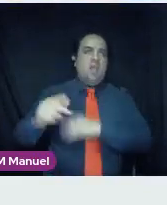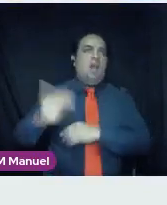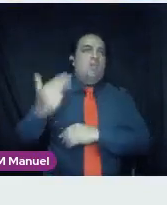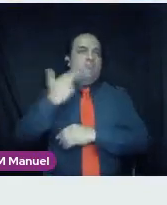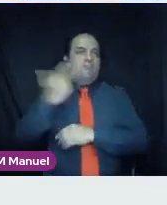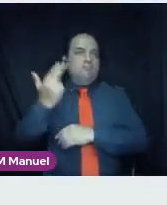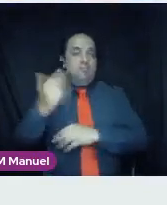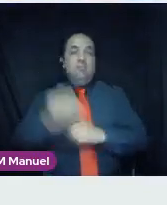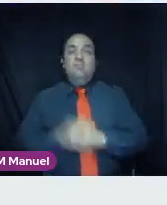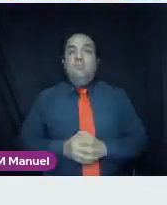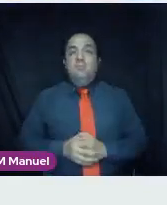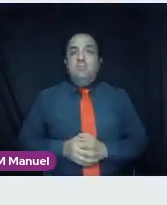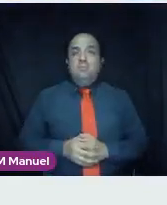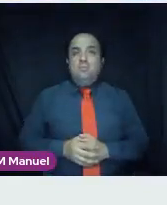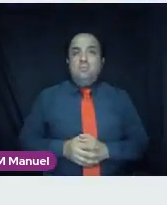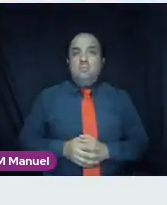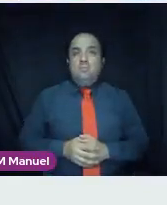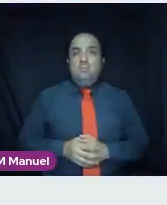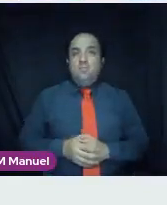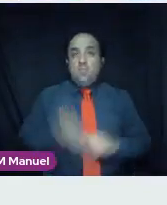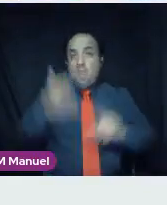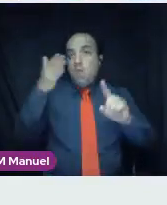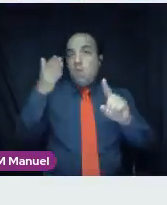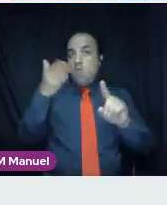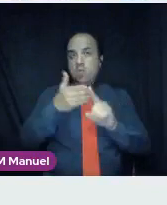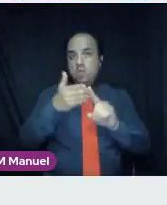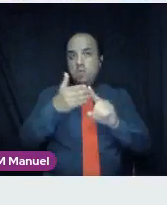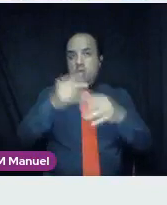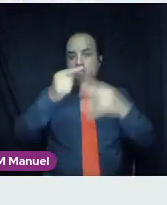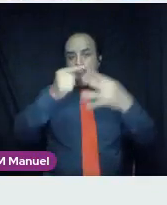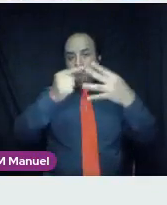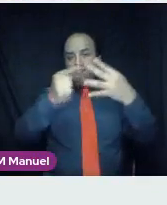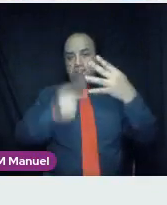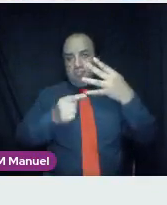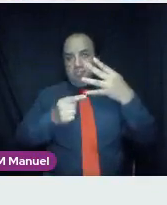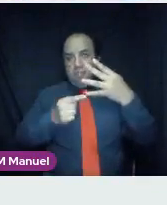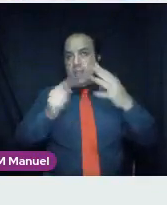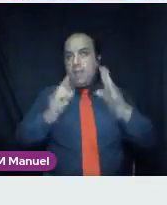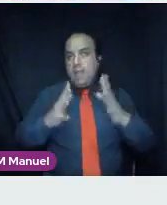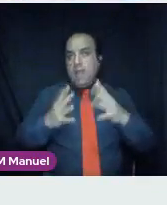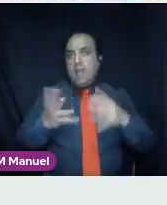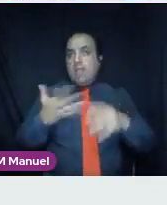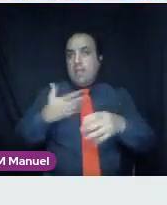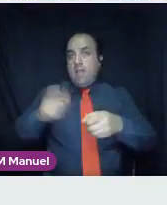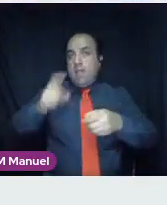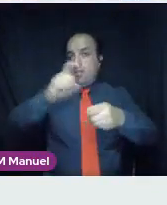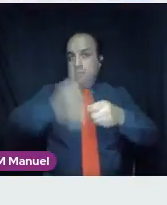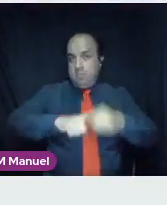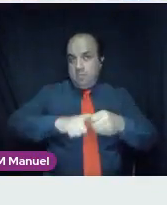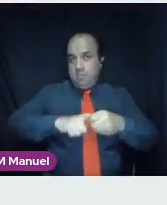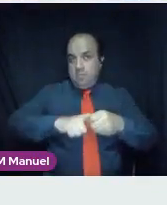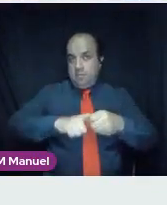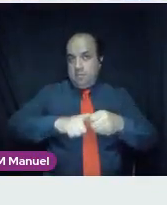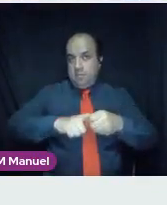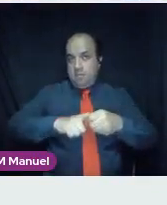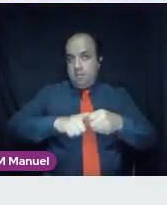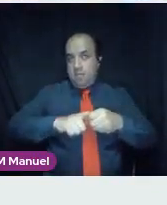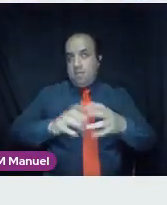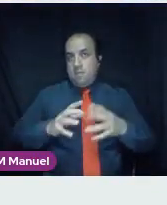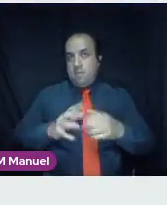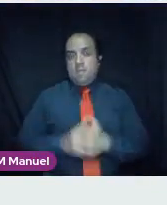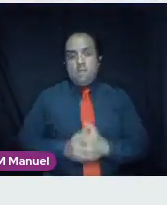Entonces, se busca que todos estos actores estén involucrados en